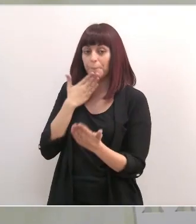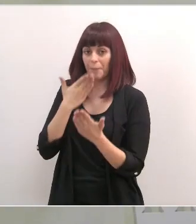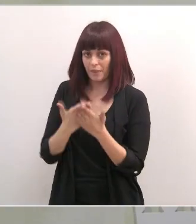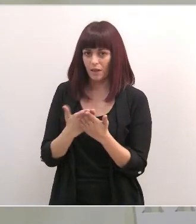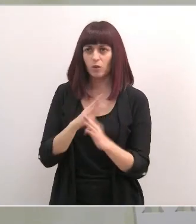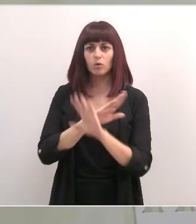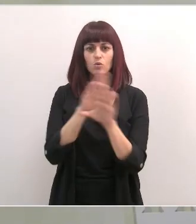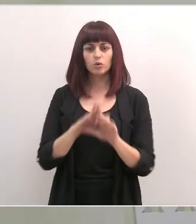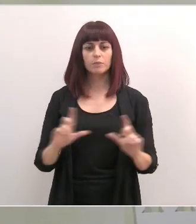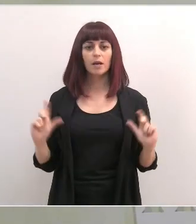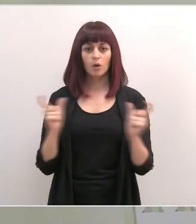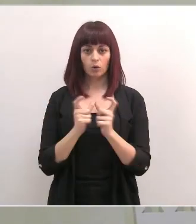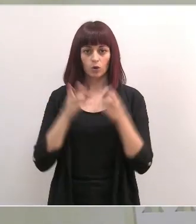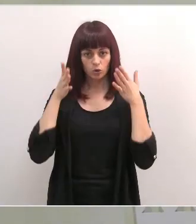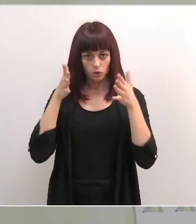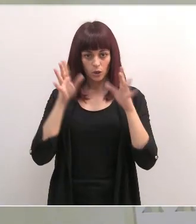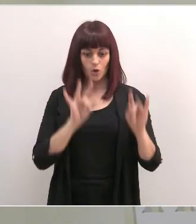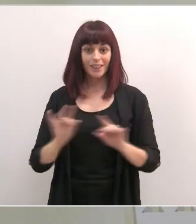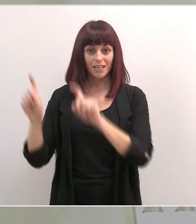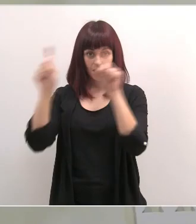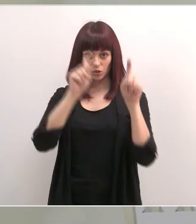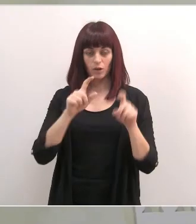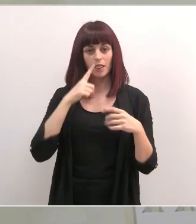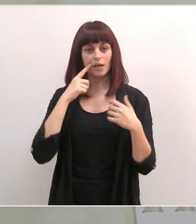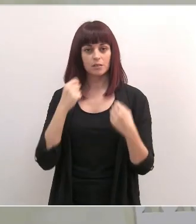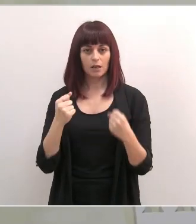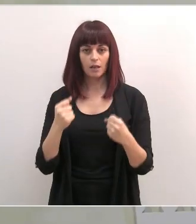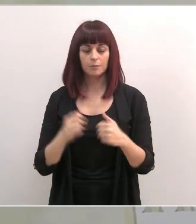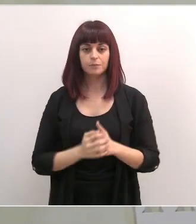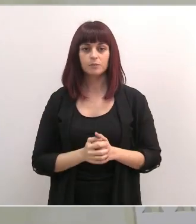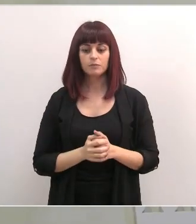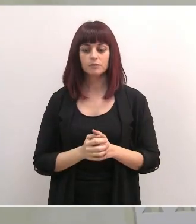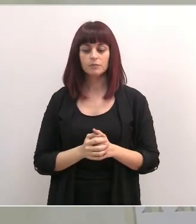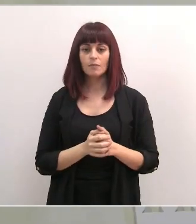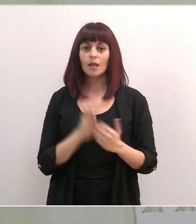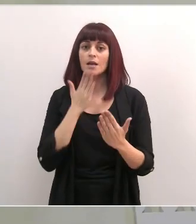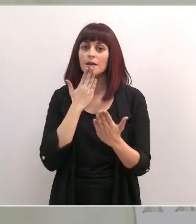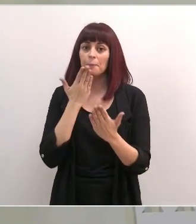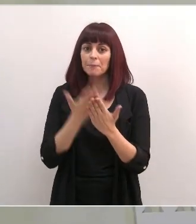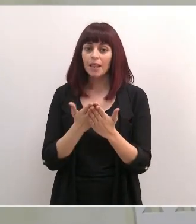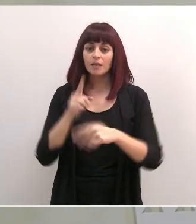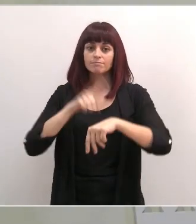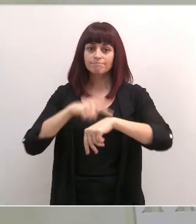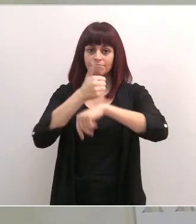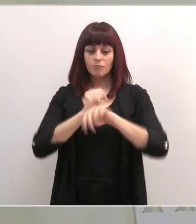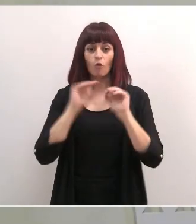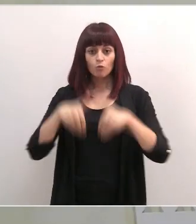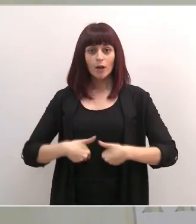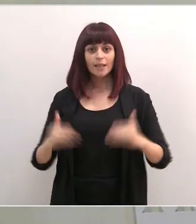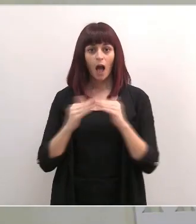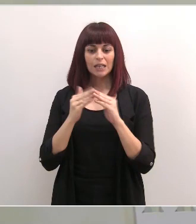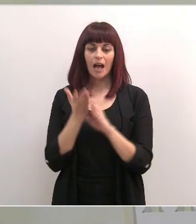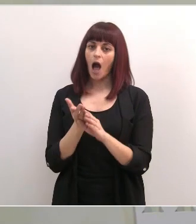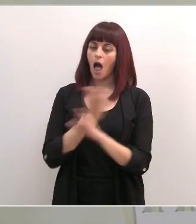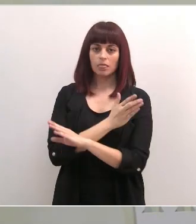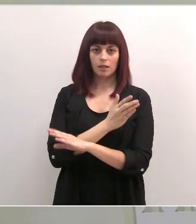última reunión del Consejo Interterritorial de Sanidad, ha pedido el adelanto del toque de queda. En este sentido,